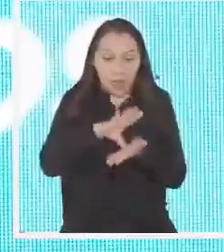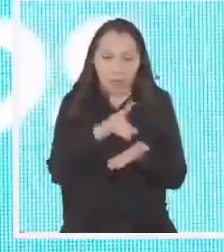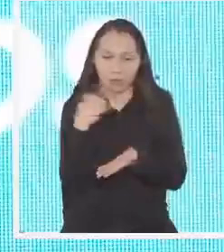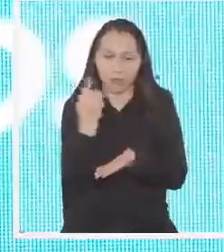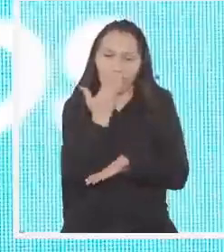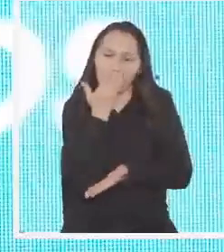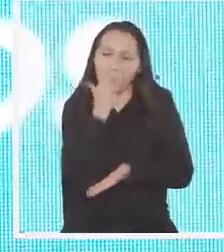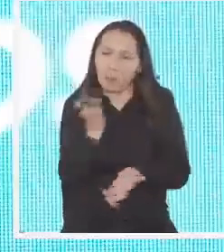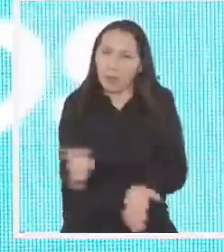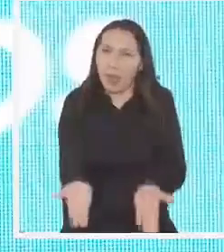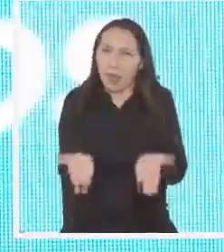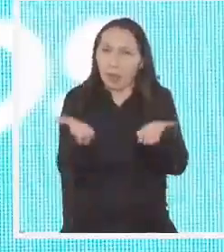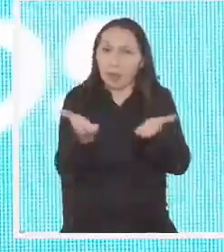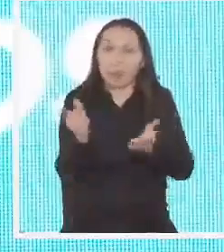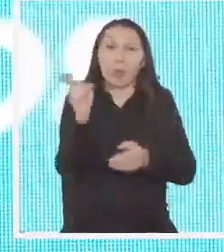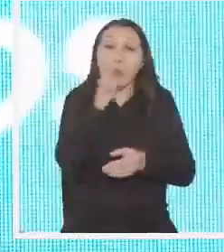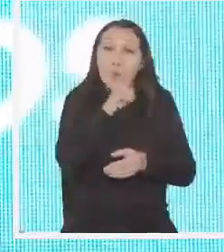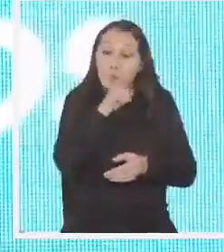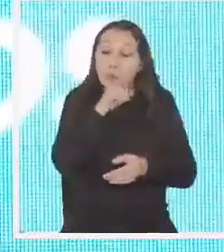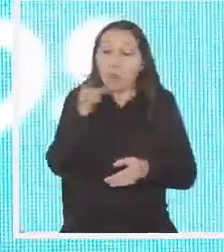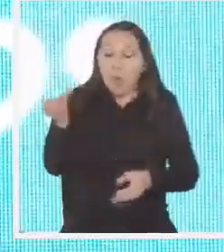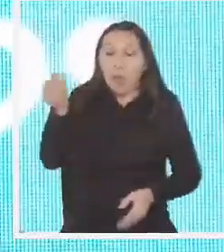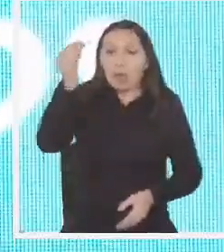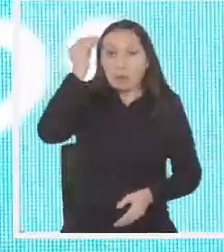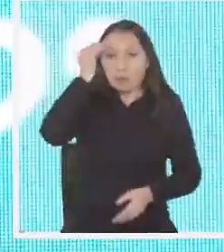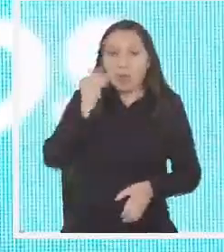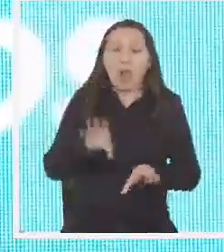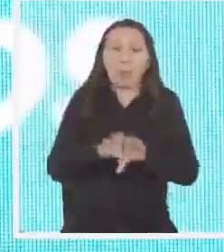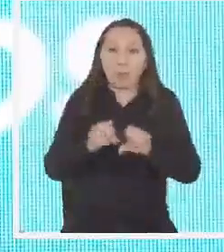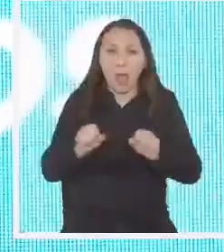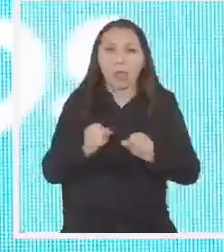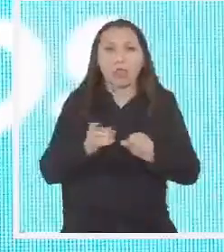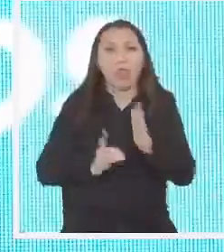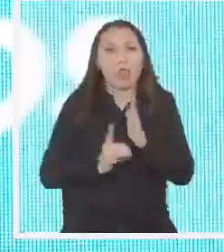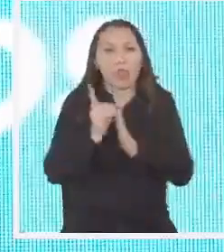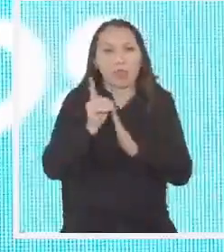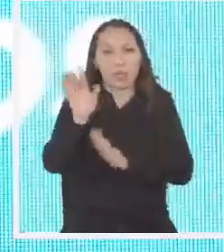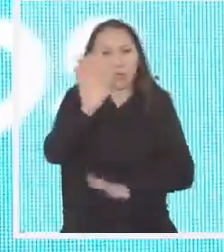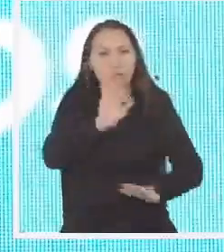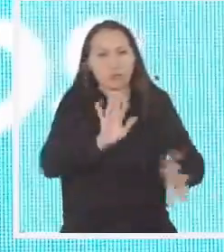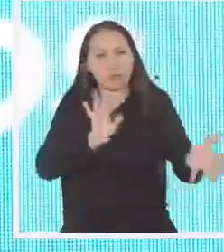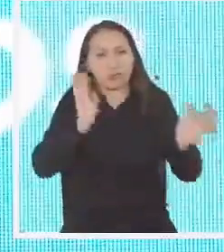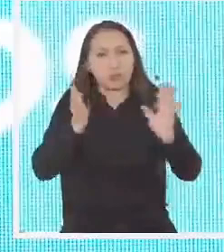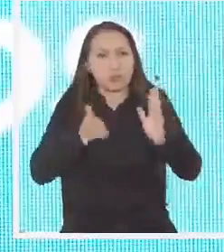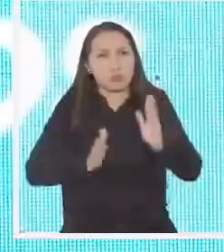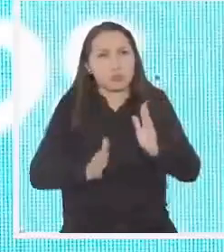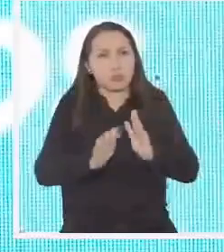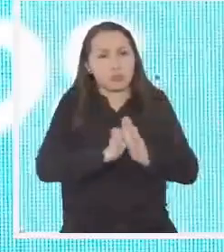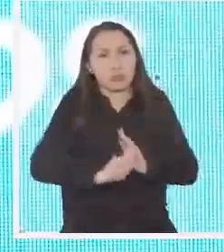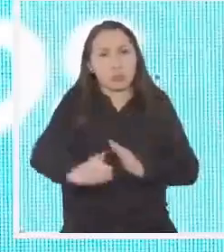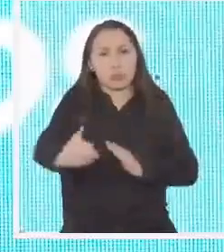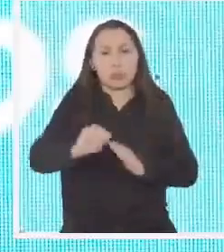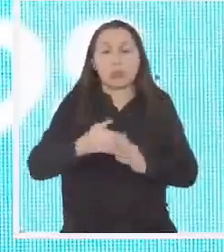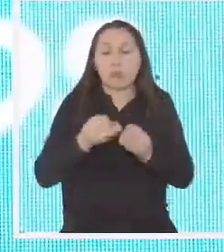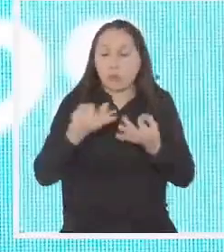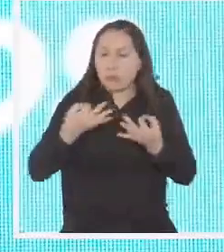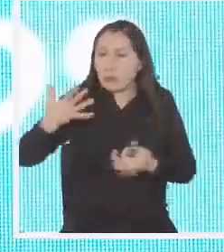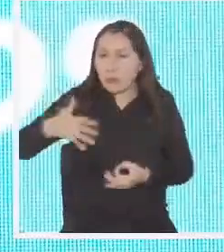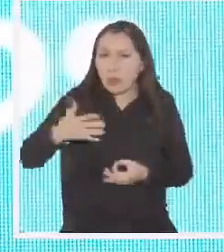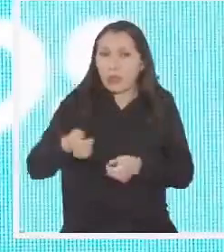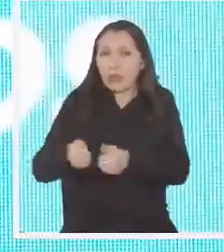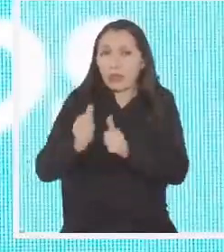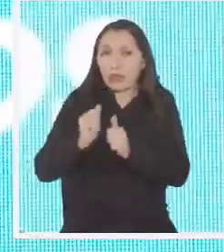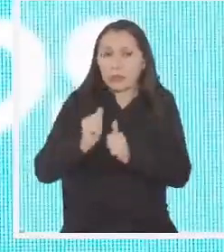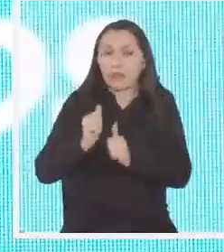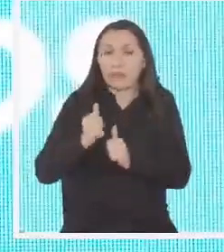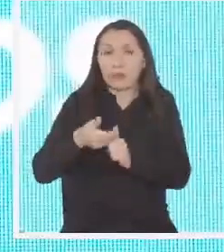mejor. Y por último, tomo totalmente el Pacto de Desarrollo Sostenible, fundamental para todo lo que viene en los